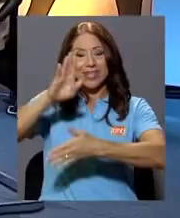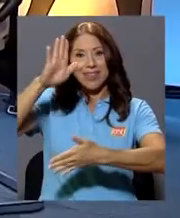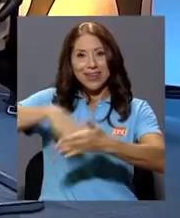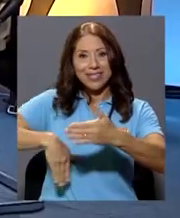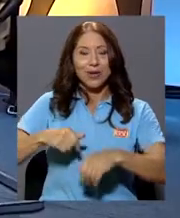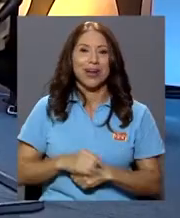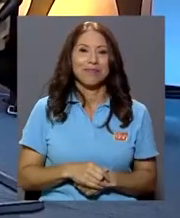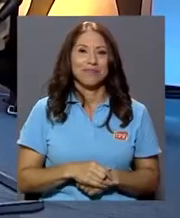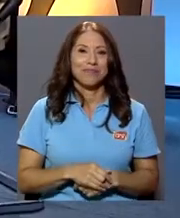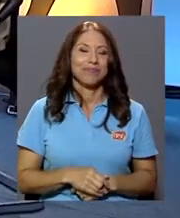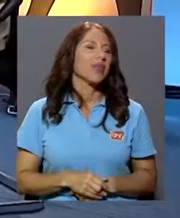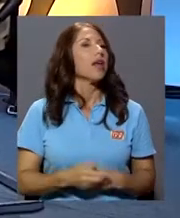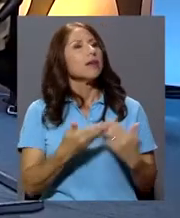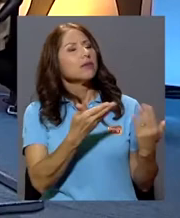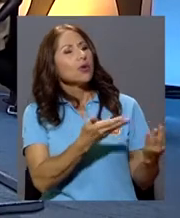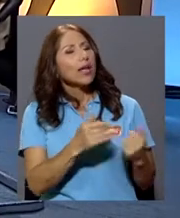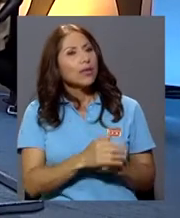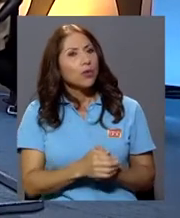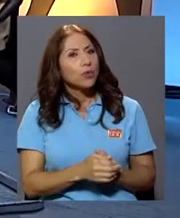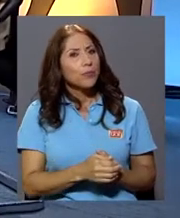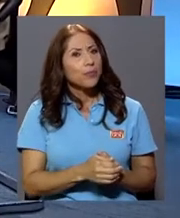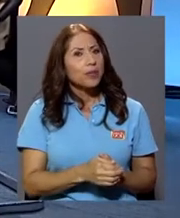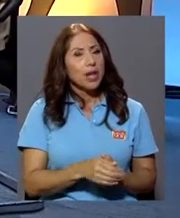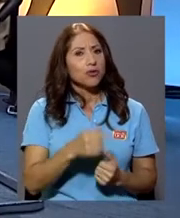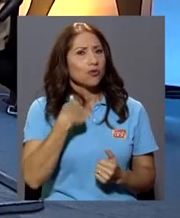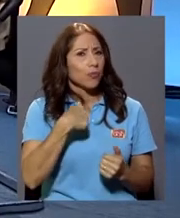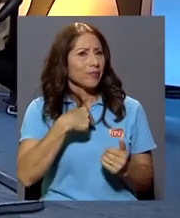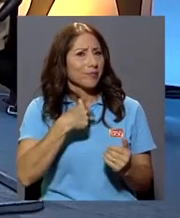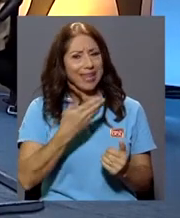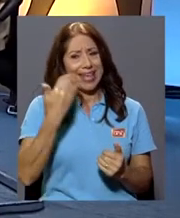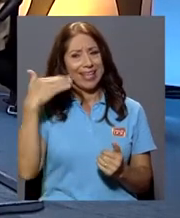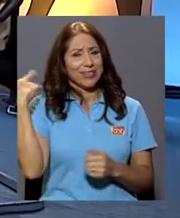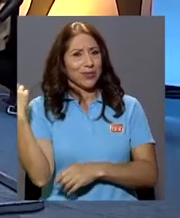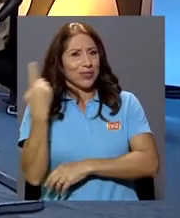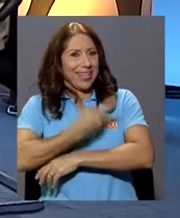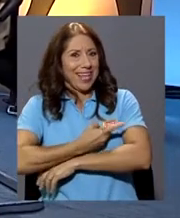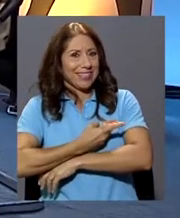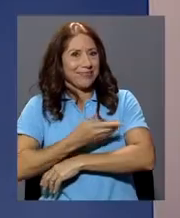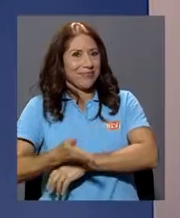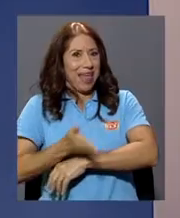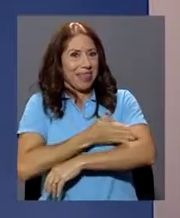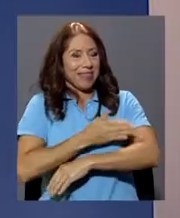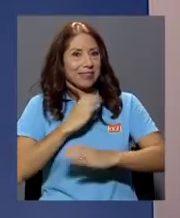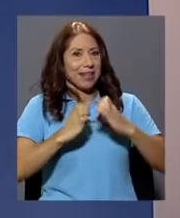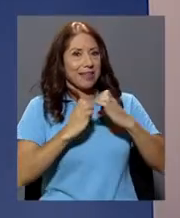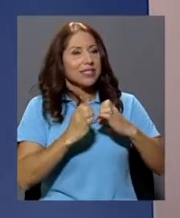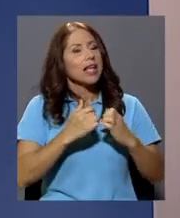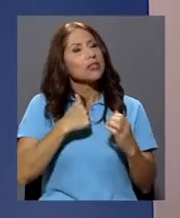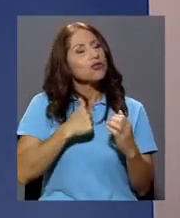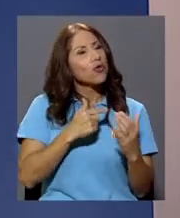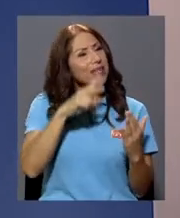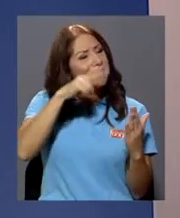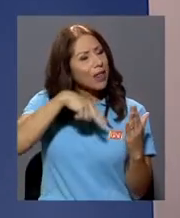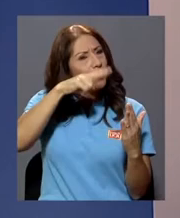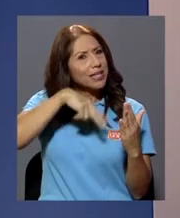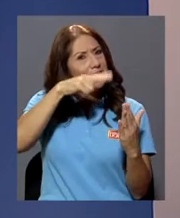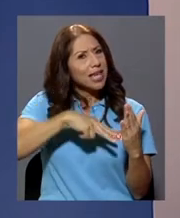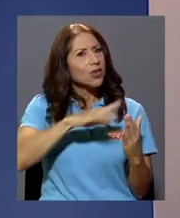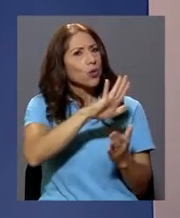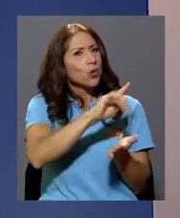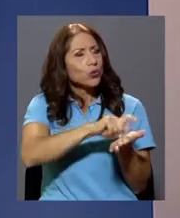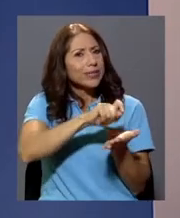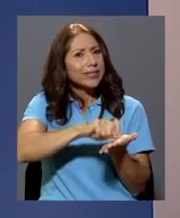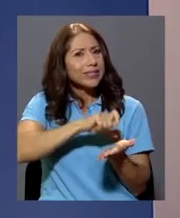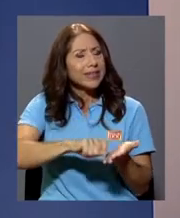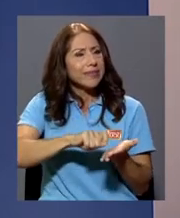Barcelona. Don Héctor, le he estado leyendo todos estos días antes de la entrevista y me encontraba algo que me parece